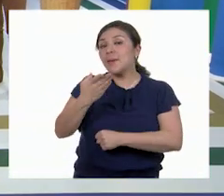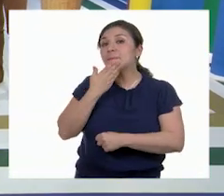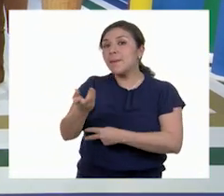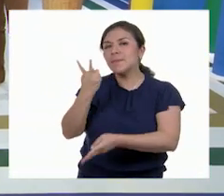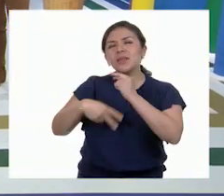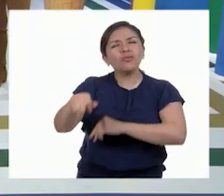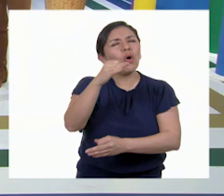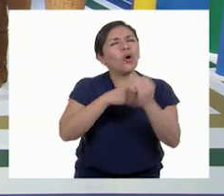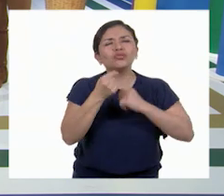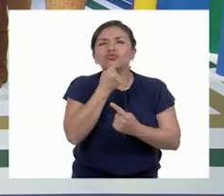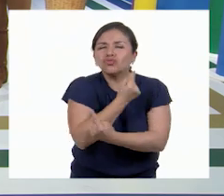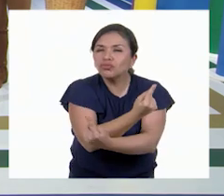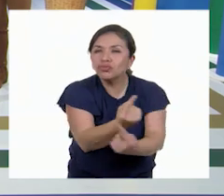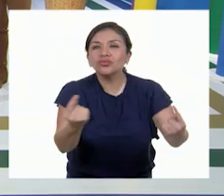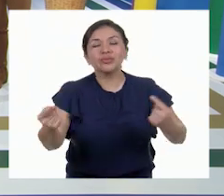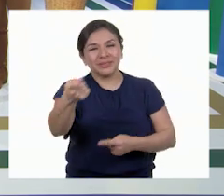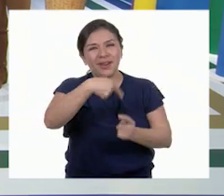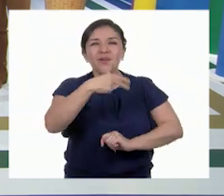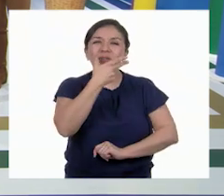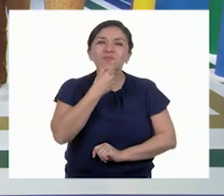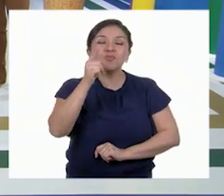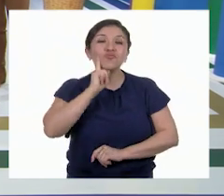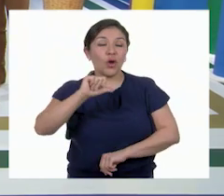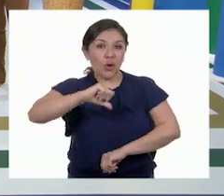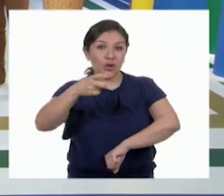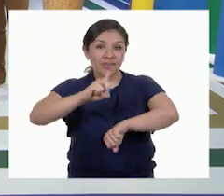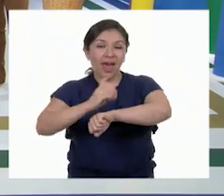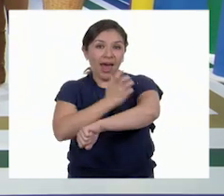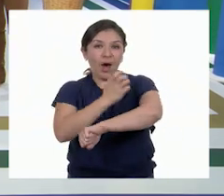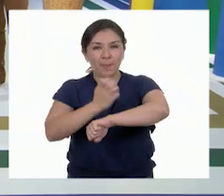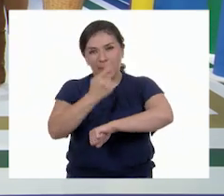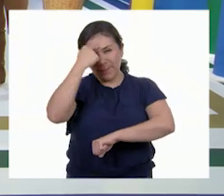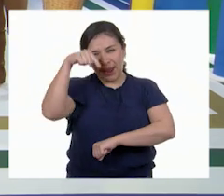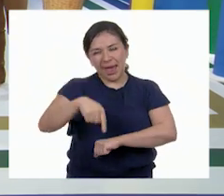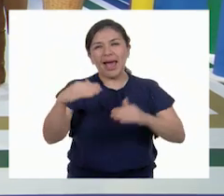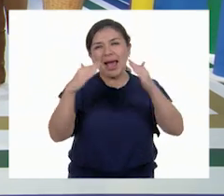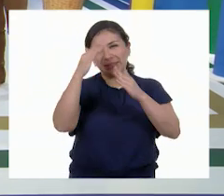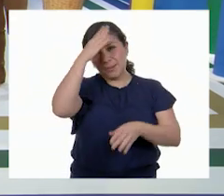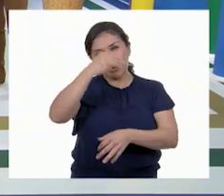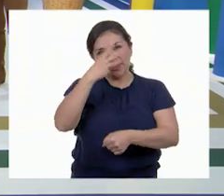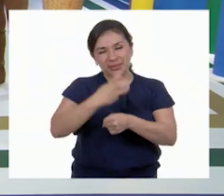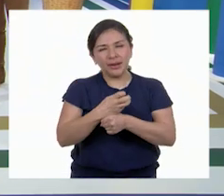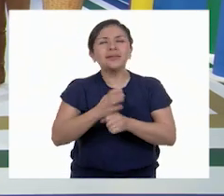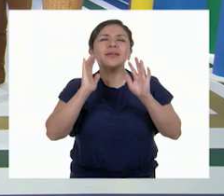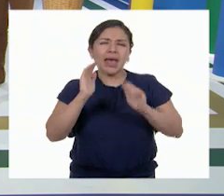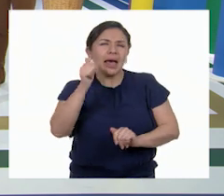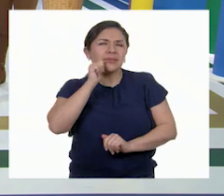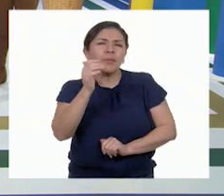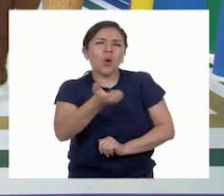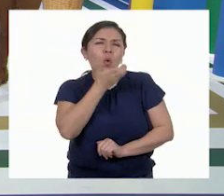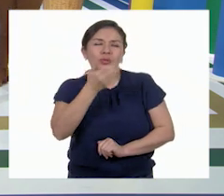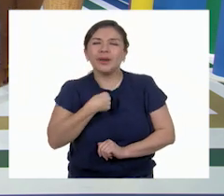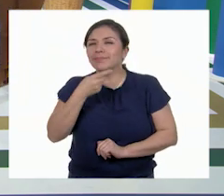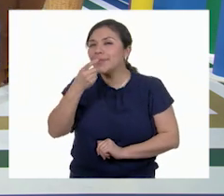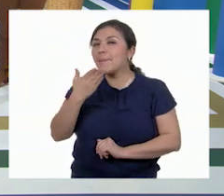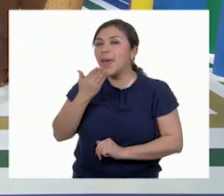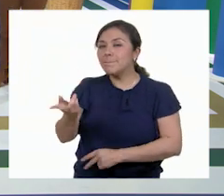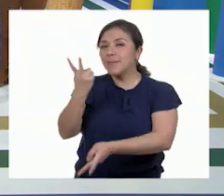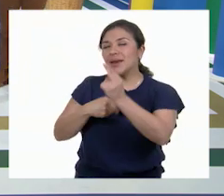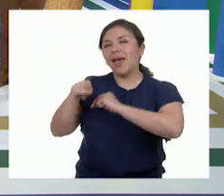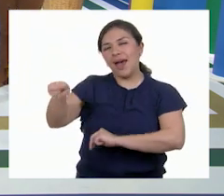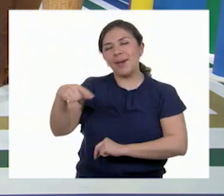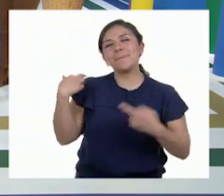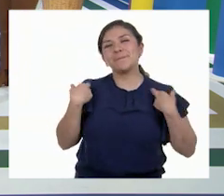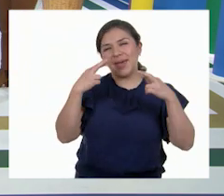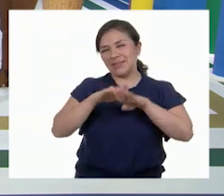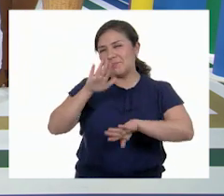todas las niñas y a todos los niños que nos acompañan en Aprende en Casa 3. Y como ya es costumbre, vamos a darle la bienvenida a nuestra